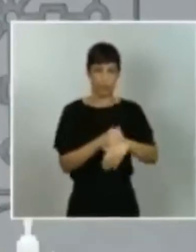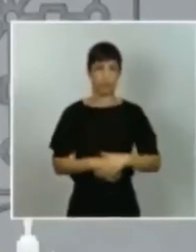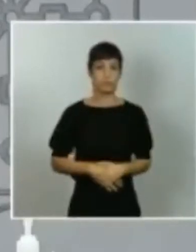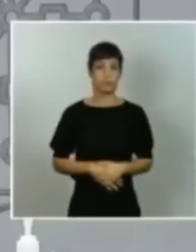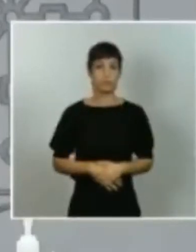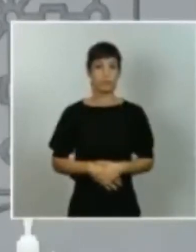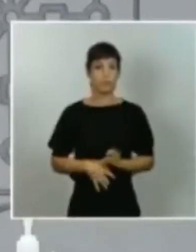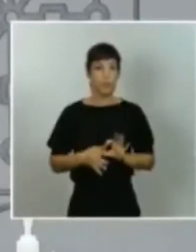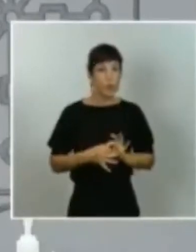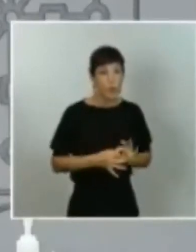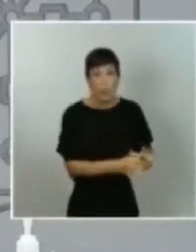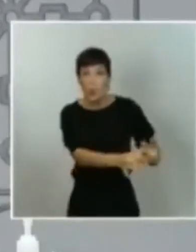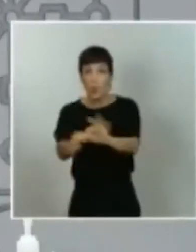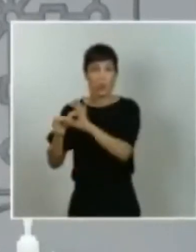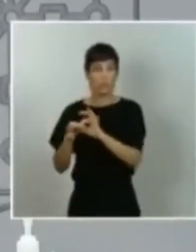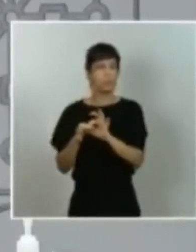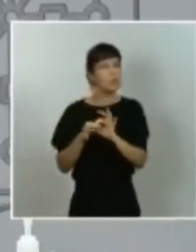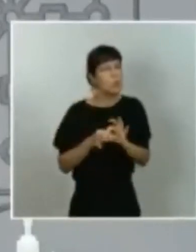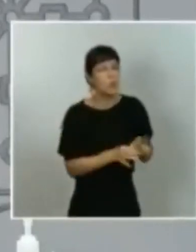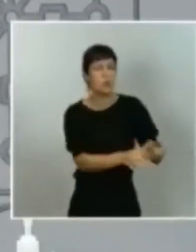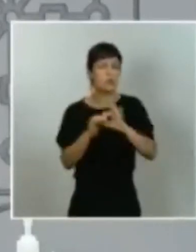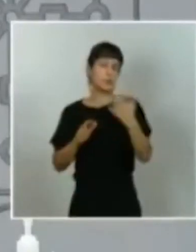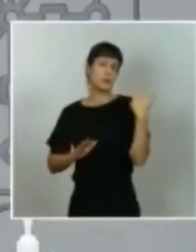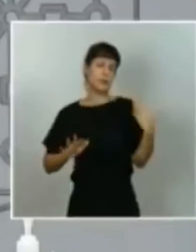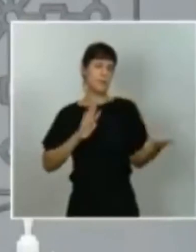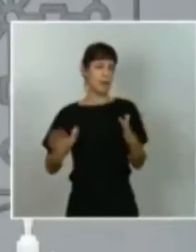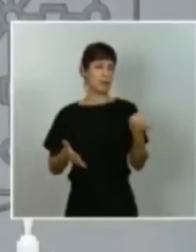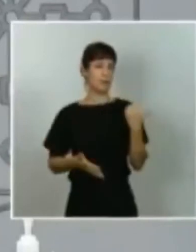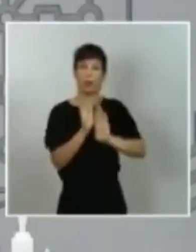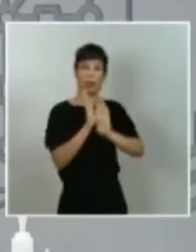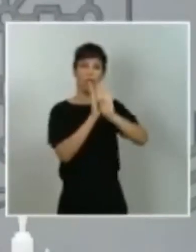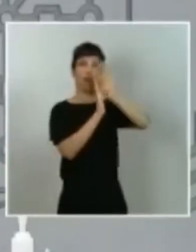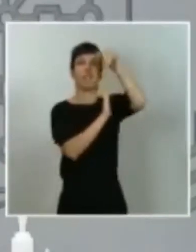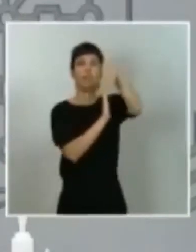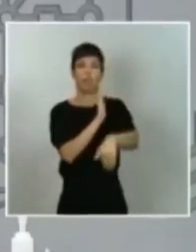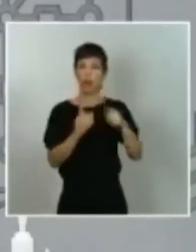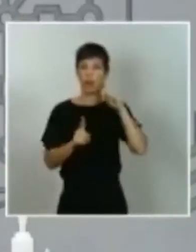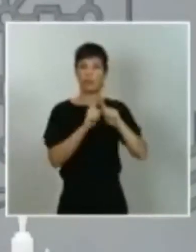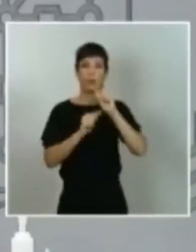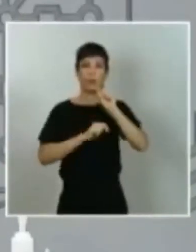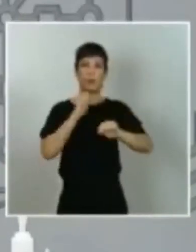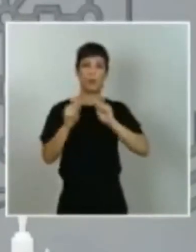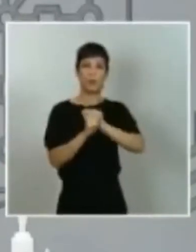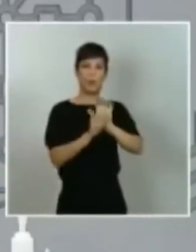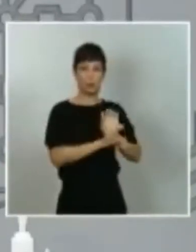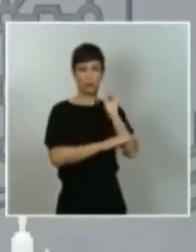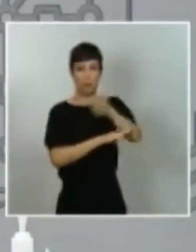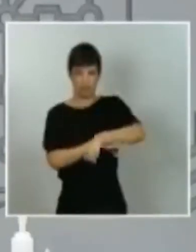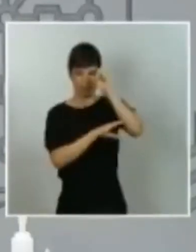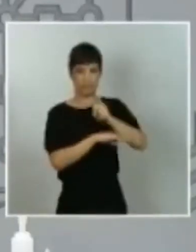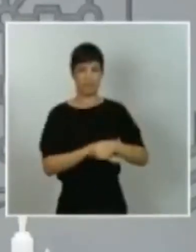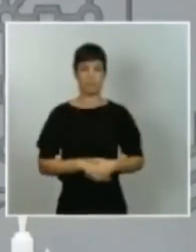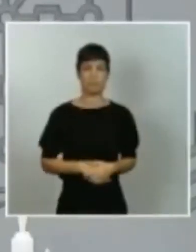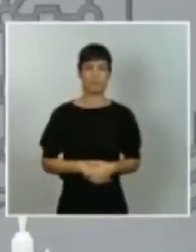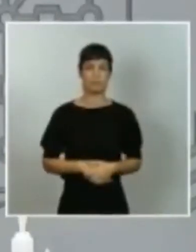Unidos. Ya lo hicimos en marzo y lo volveremos a hacer ahora unidos, repito. Ayer se acordó públicamente en el